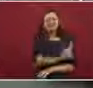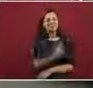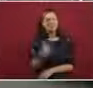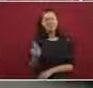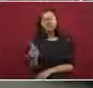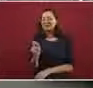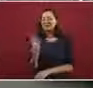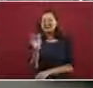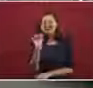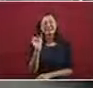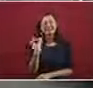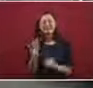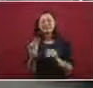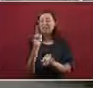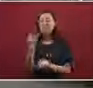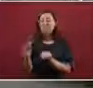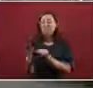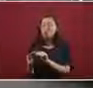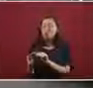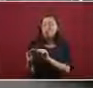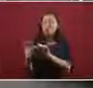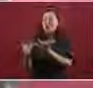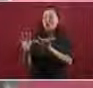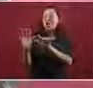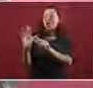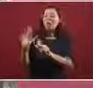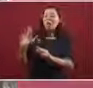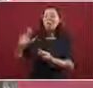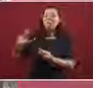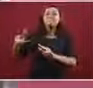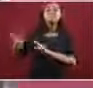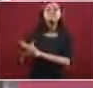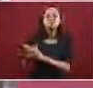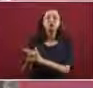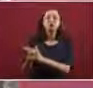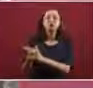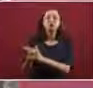y se termina con el afán